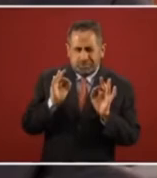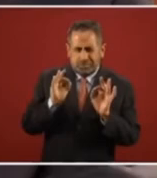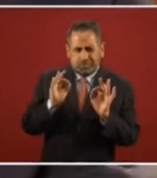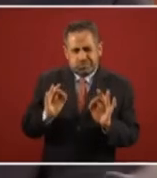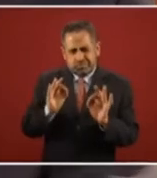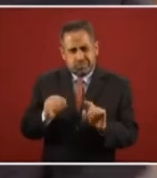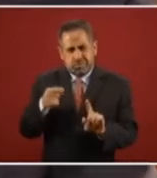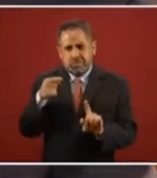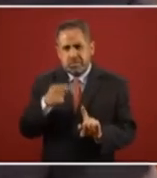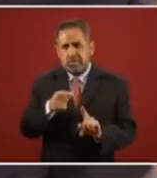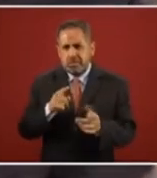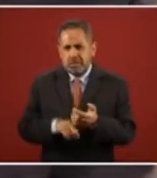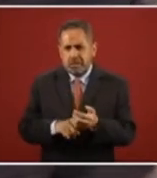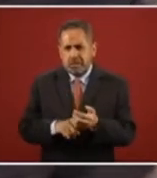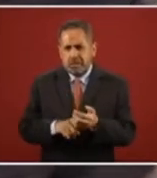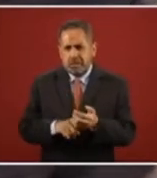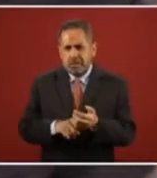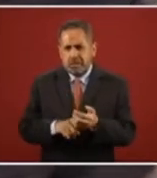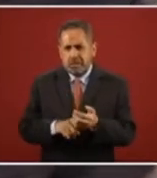2